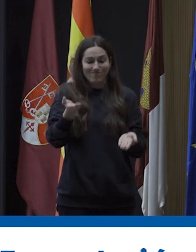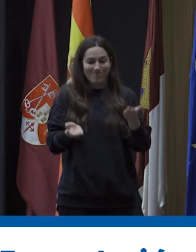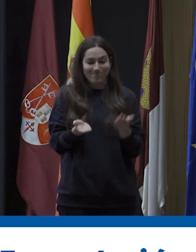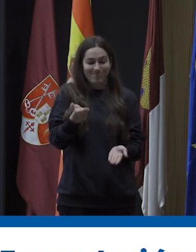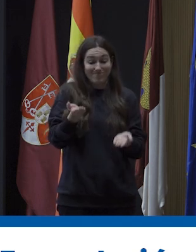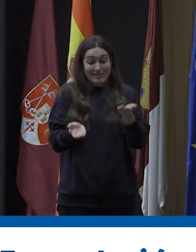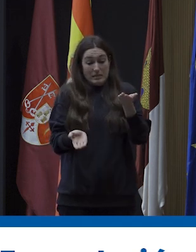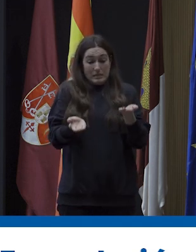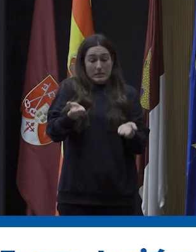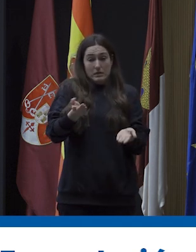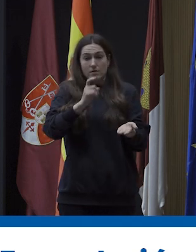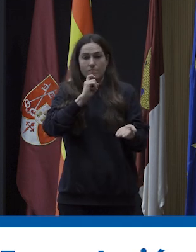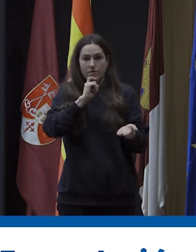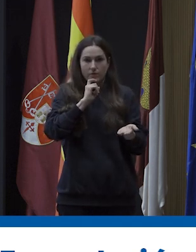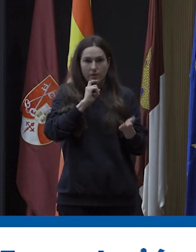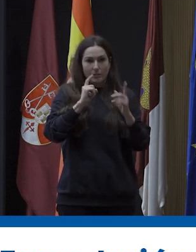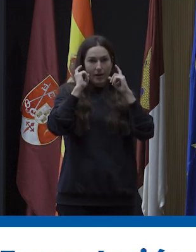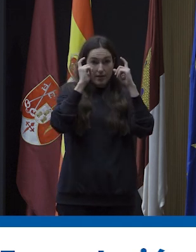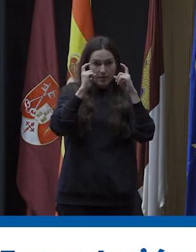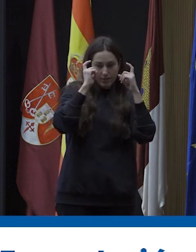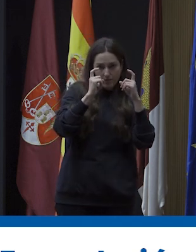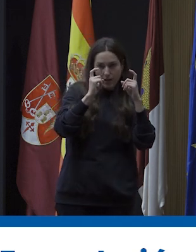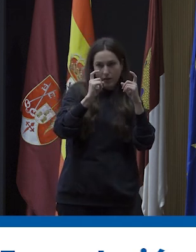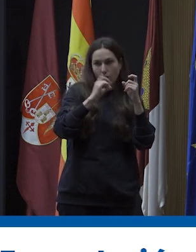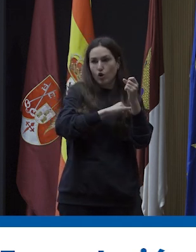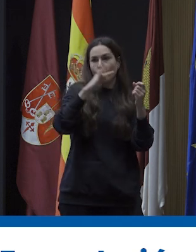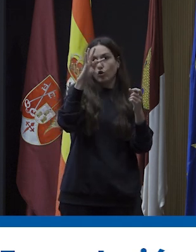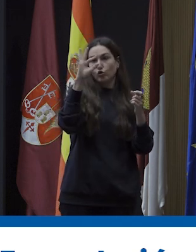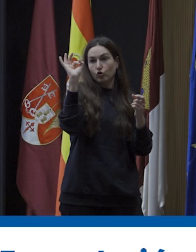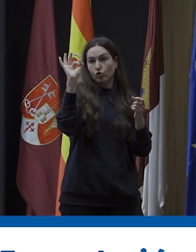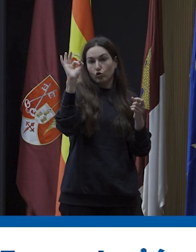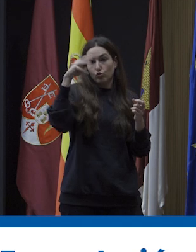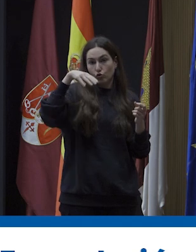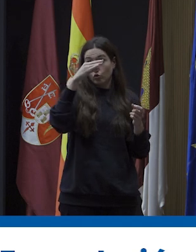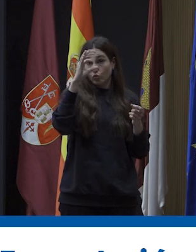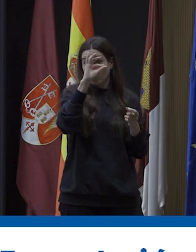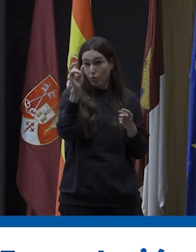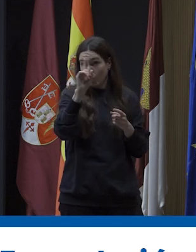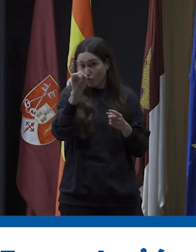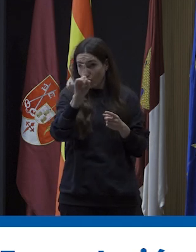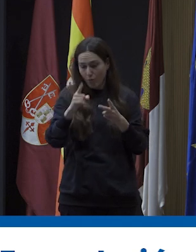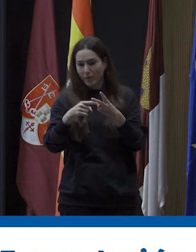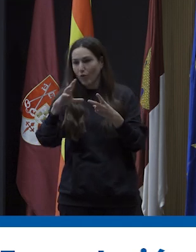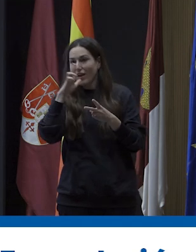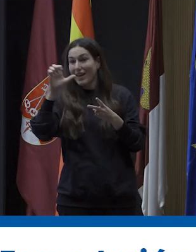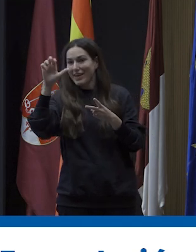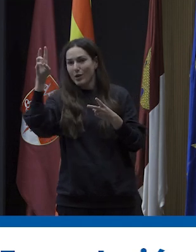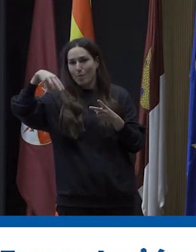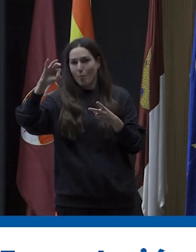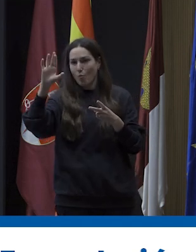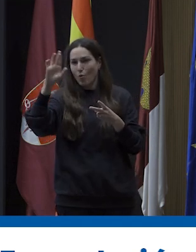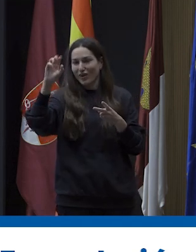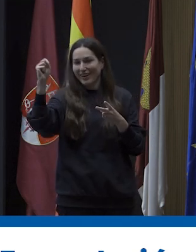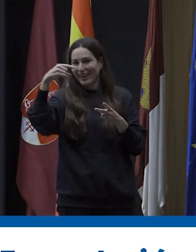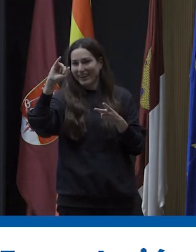complejo para intentar que no tengamos ni complicaciones por trombos ni complicaciones por hemorragia. ¿Por qué cuento todo esto? Pues porque